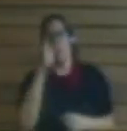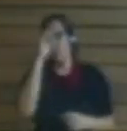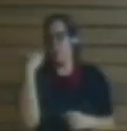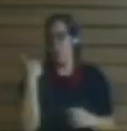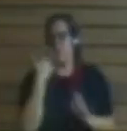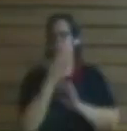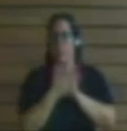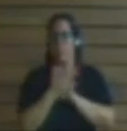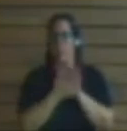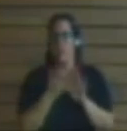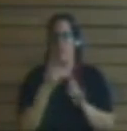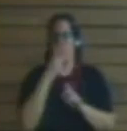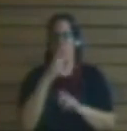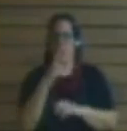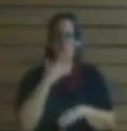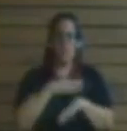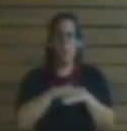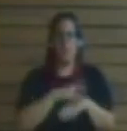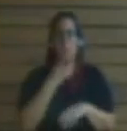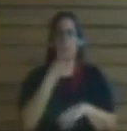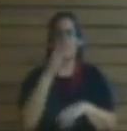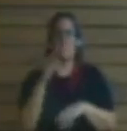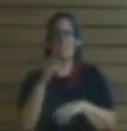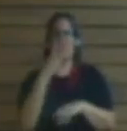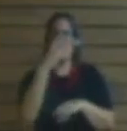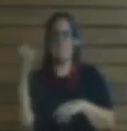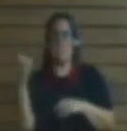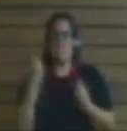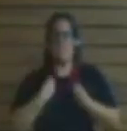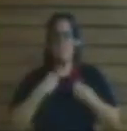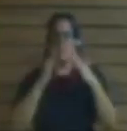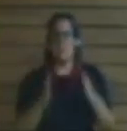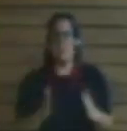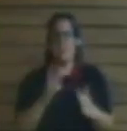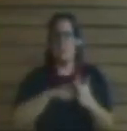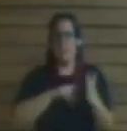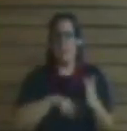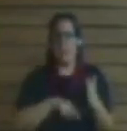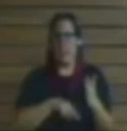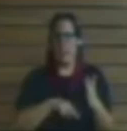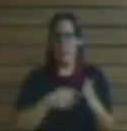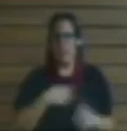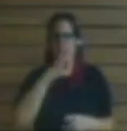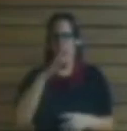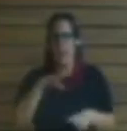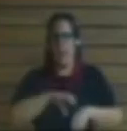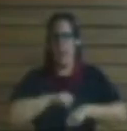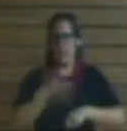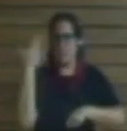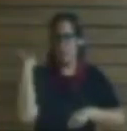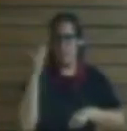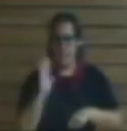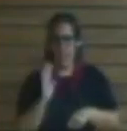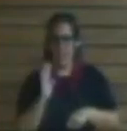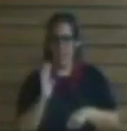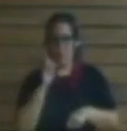los 2 años de gobierno, 300 nuevas viviendas de alquiler. Bueno, pues es que son de la pasada legislatura. Usted no sé si las va a inaugurar o no, pero son de la